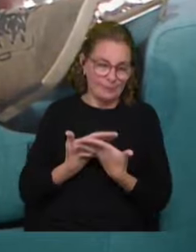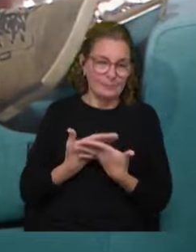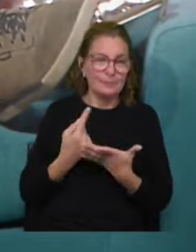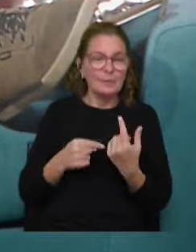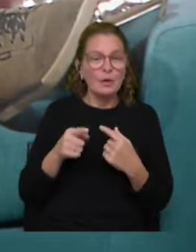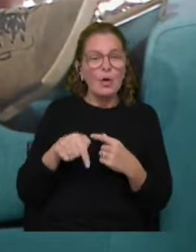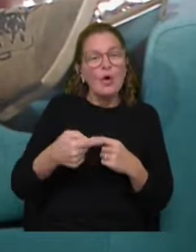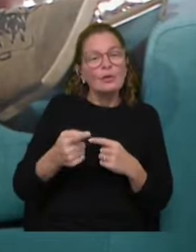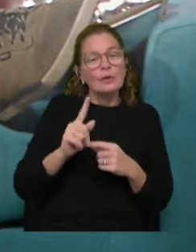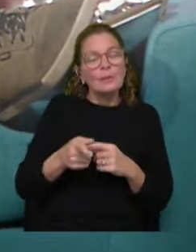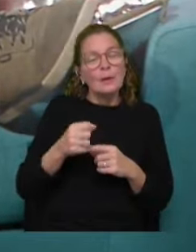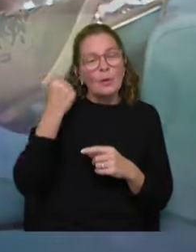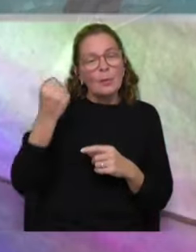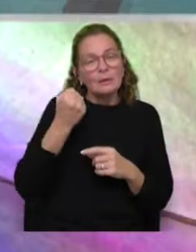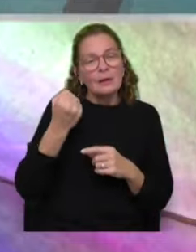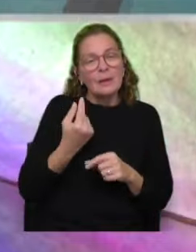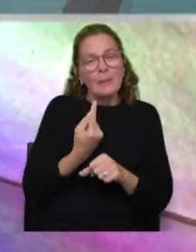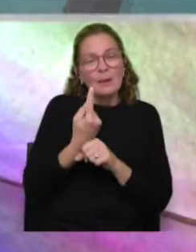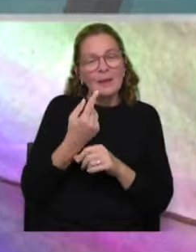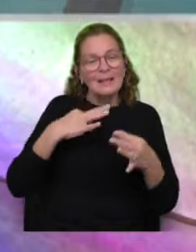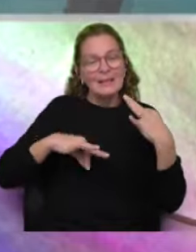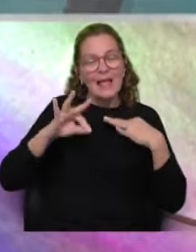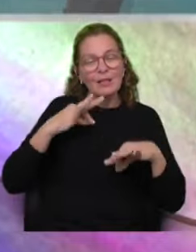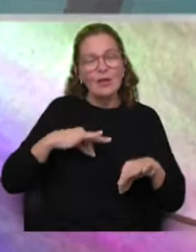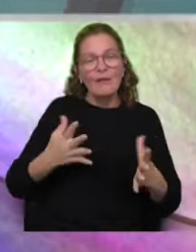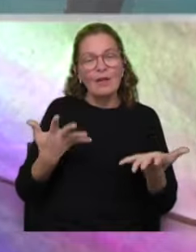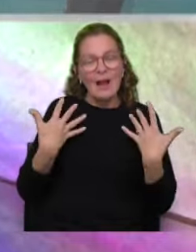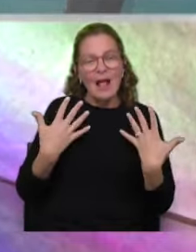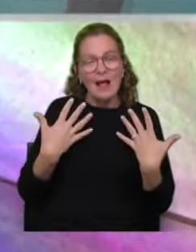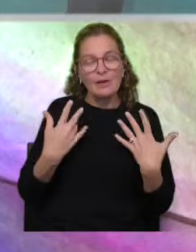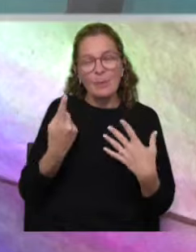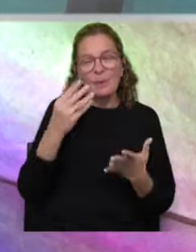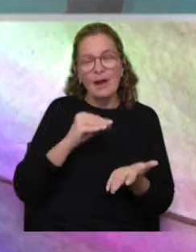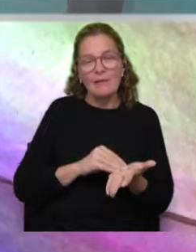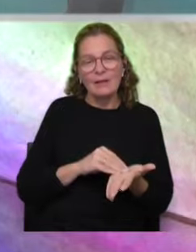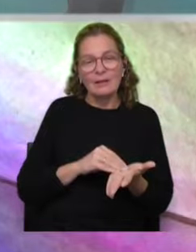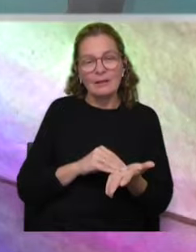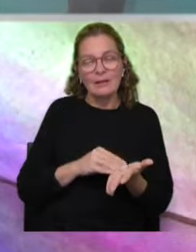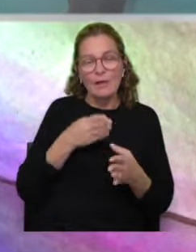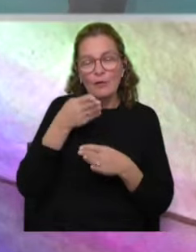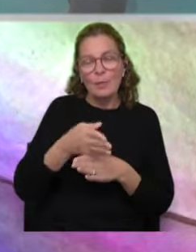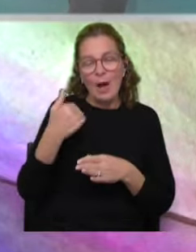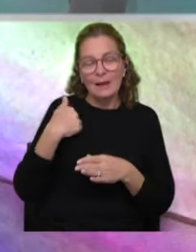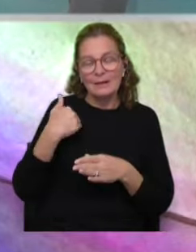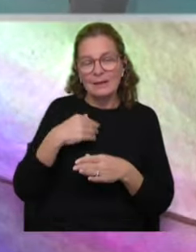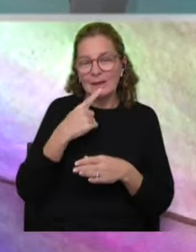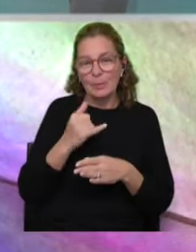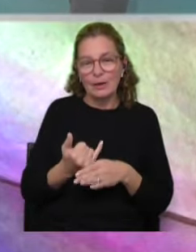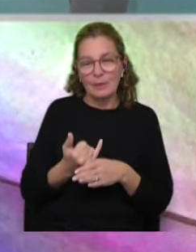ese hubo otro show también importante, el primer Teatro Verano, o la primera vez que vamos a Buenos Aires, por ejemplo, que era un